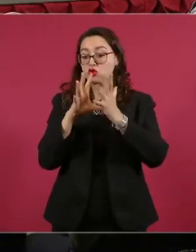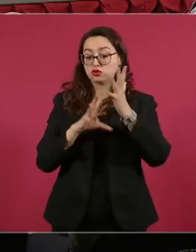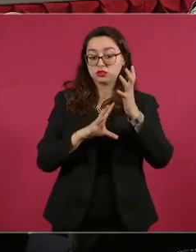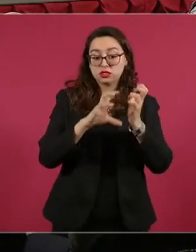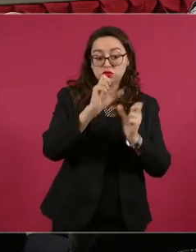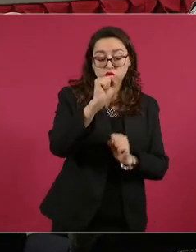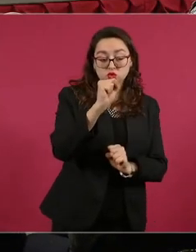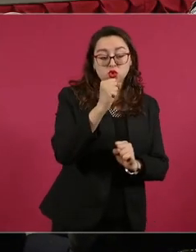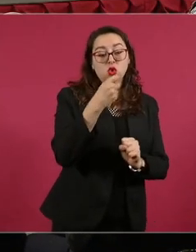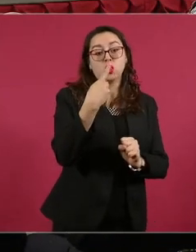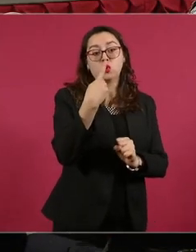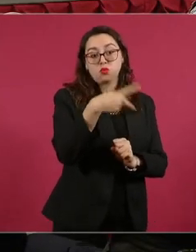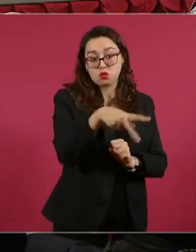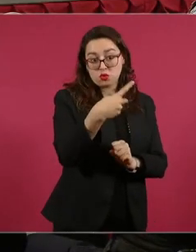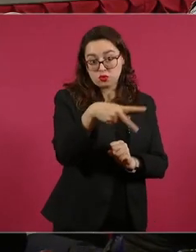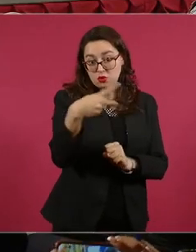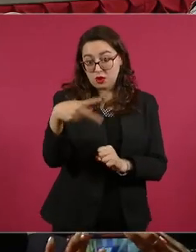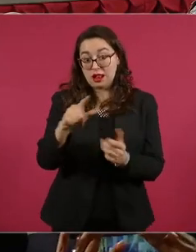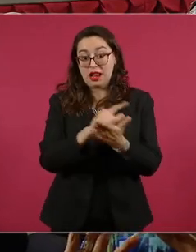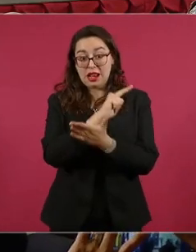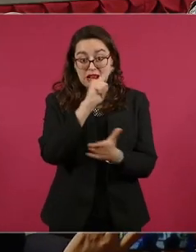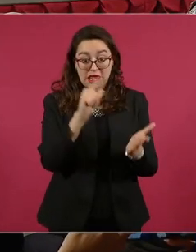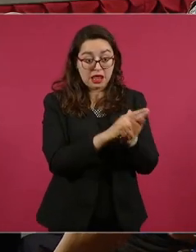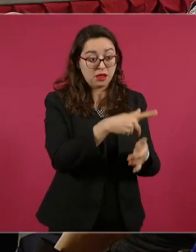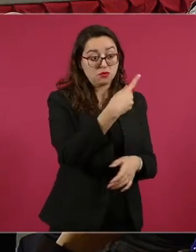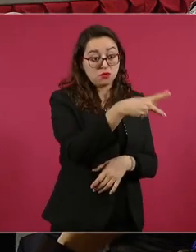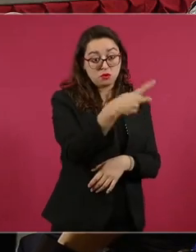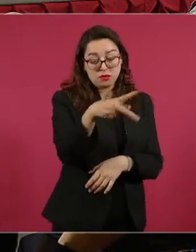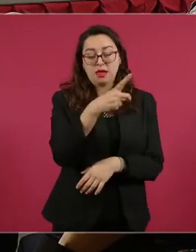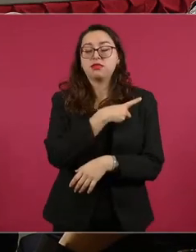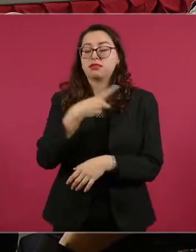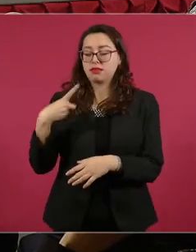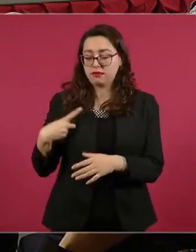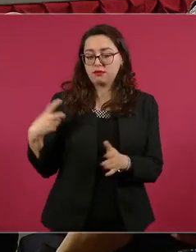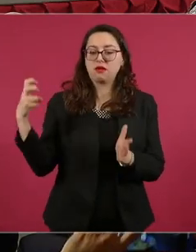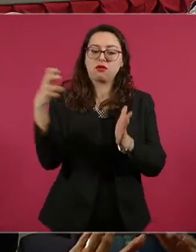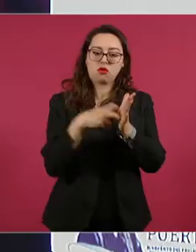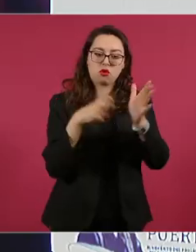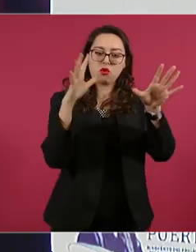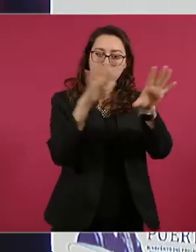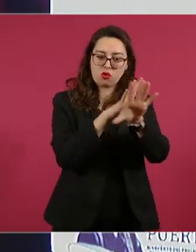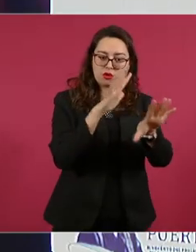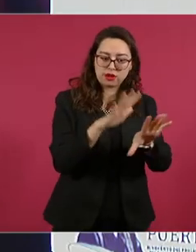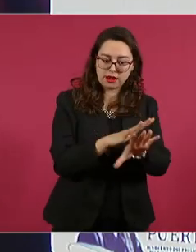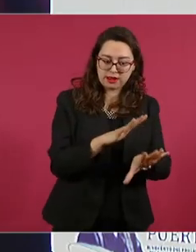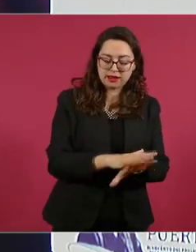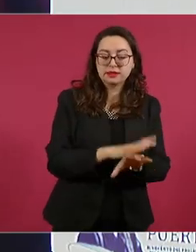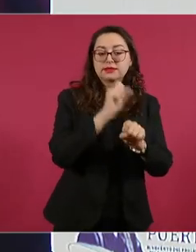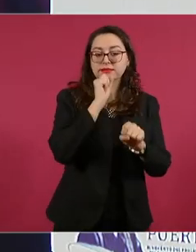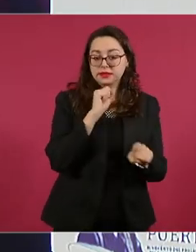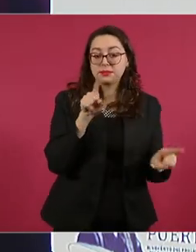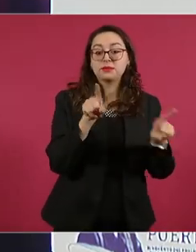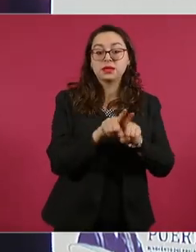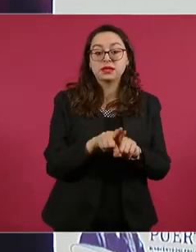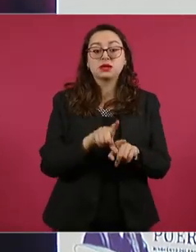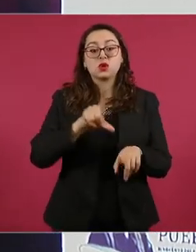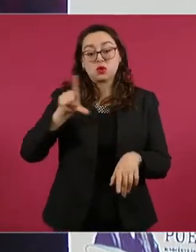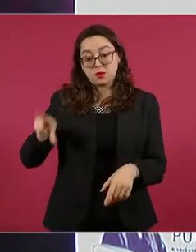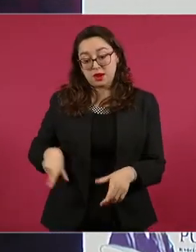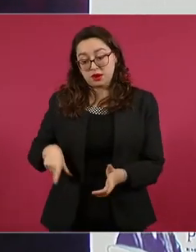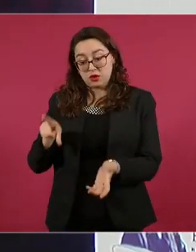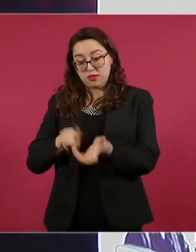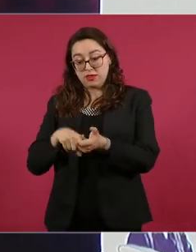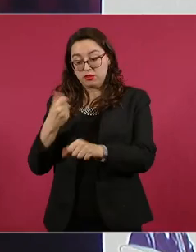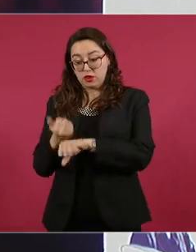armonizar sus constituciones y leyes, y también se tendrán que hacer modificaciones administrativas para adecuarlas